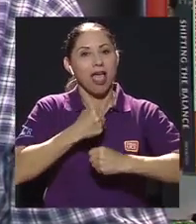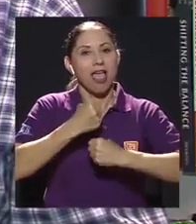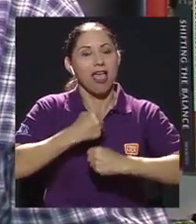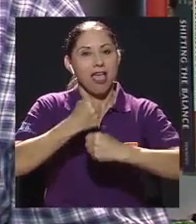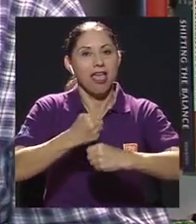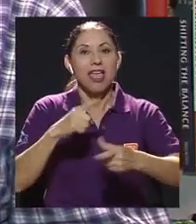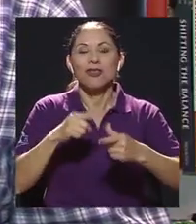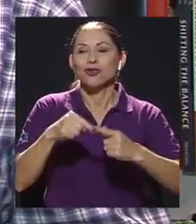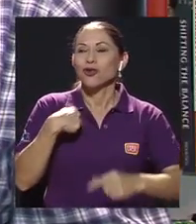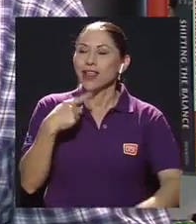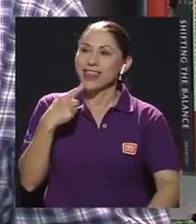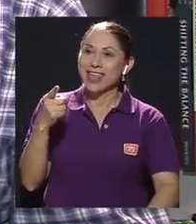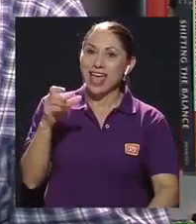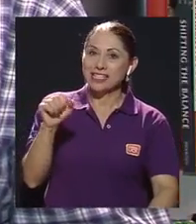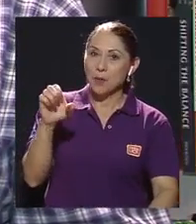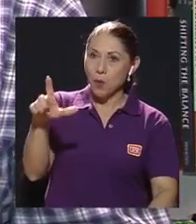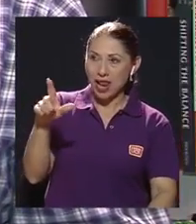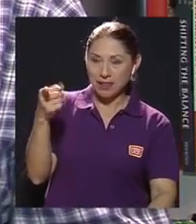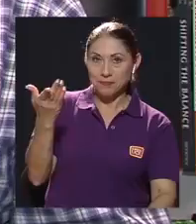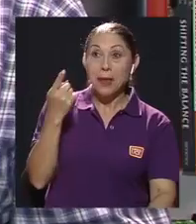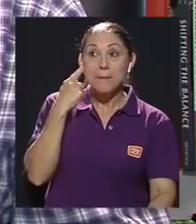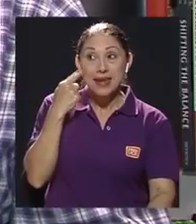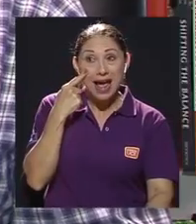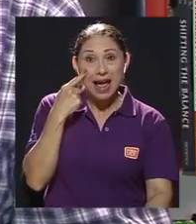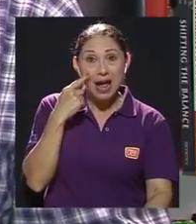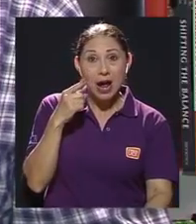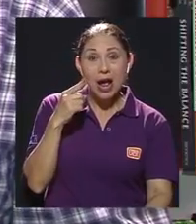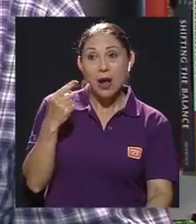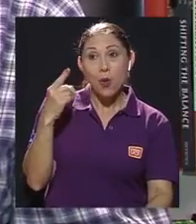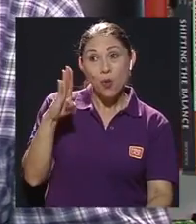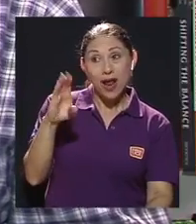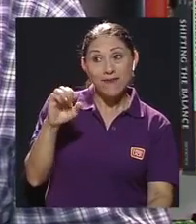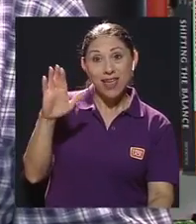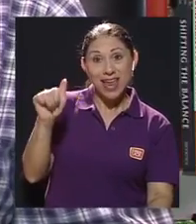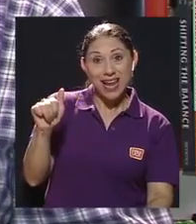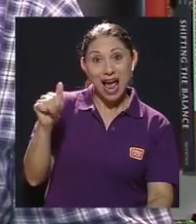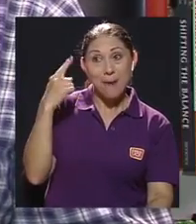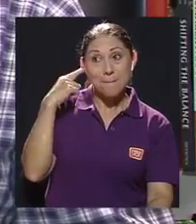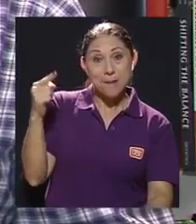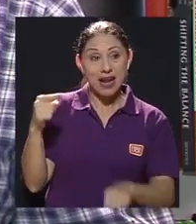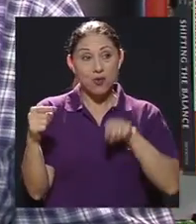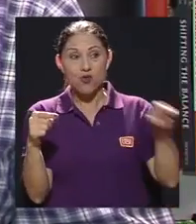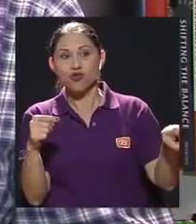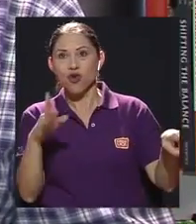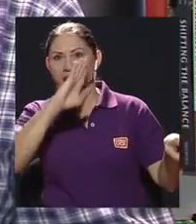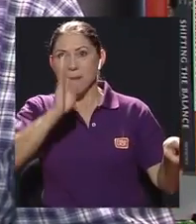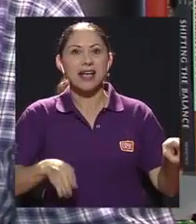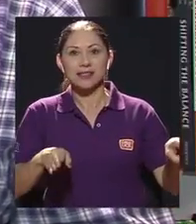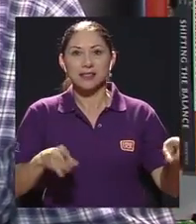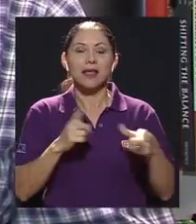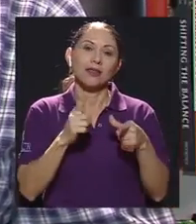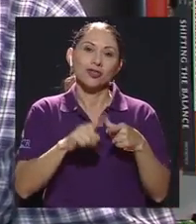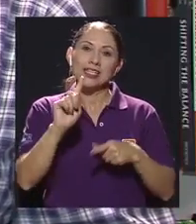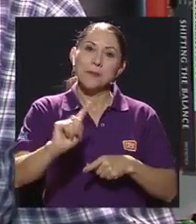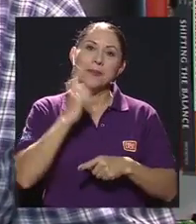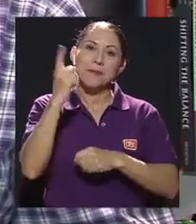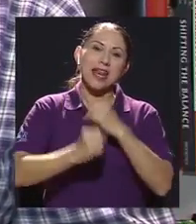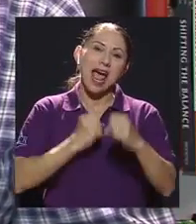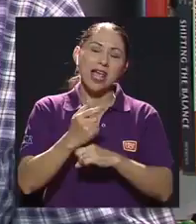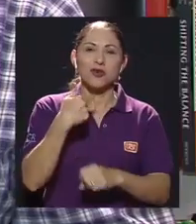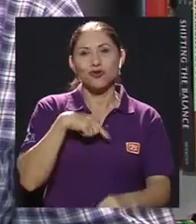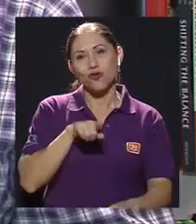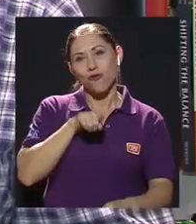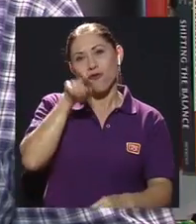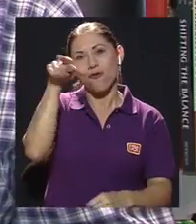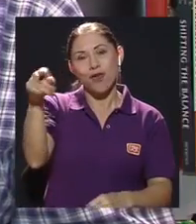dijo a don Samuel, mira, una beca para Urcullo jamás. Entonces me tuve que ir el primer año con